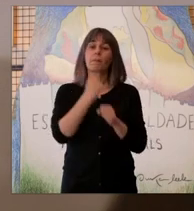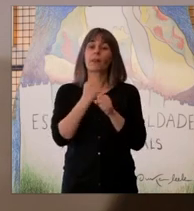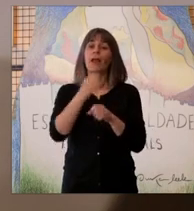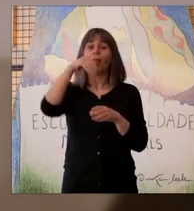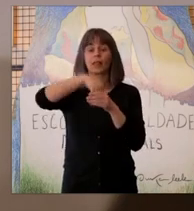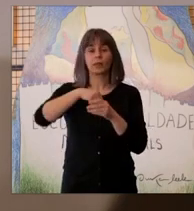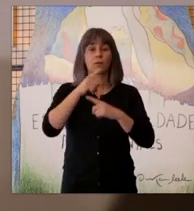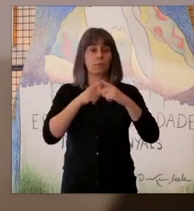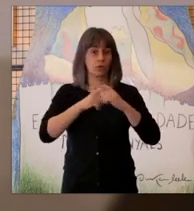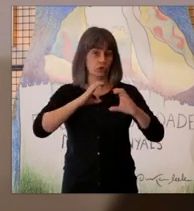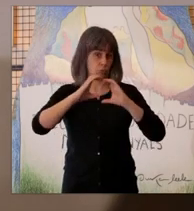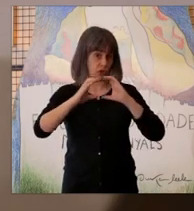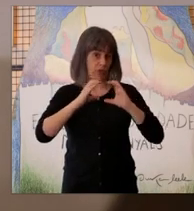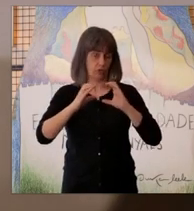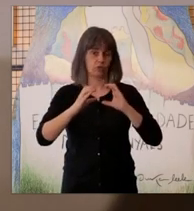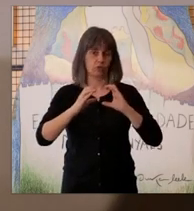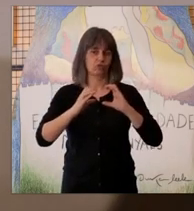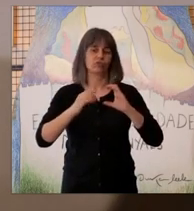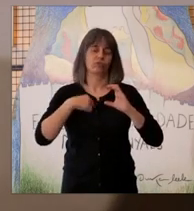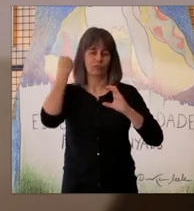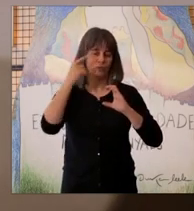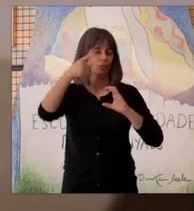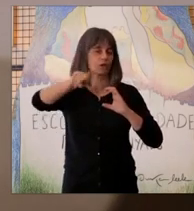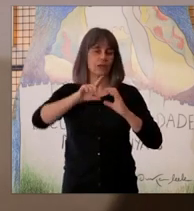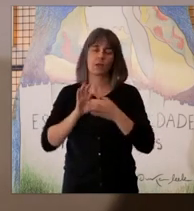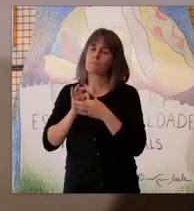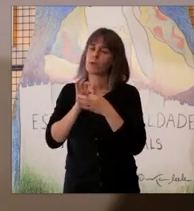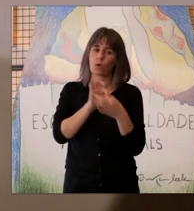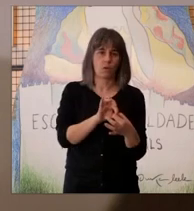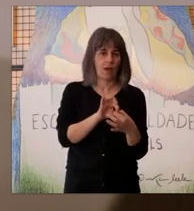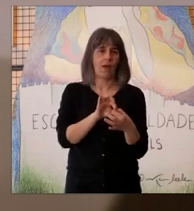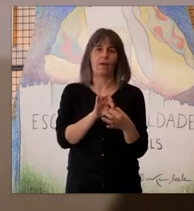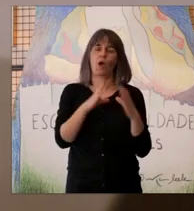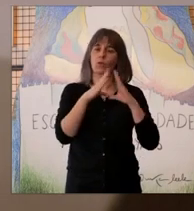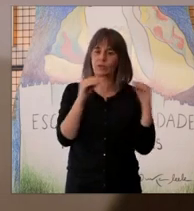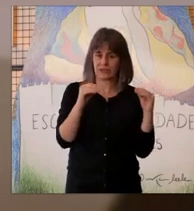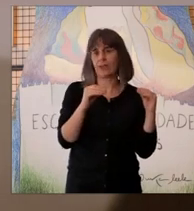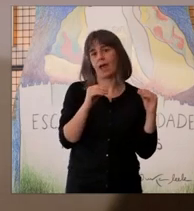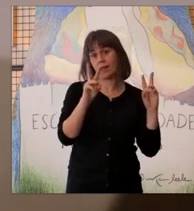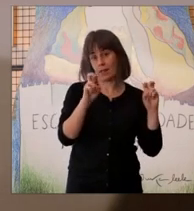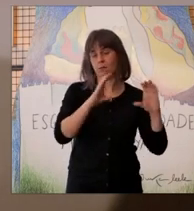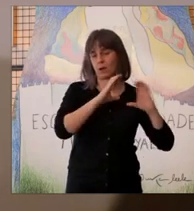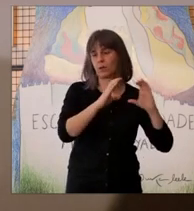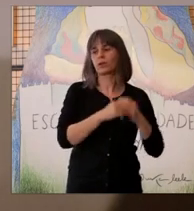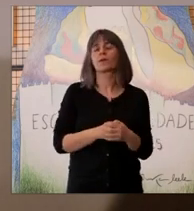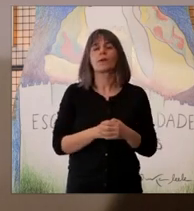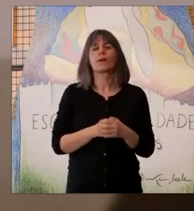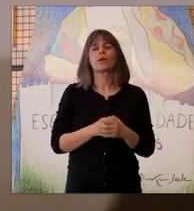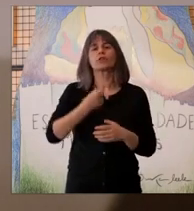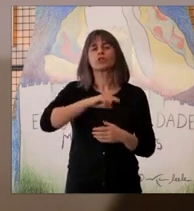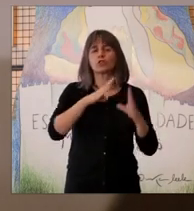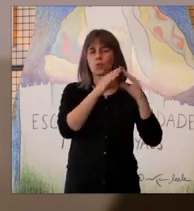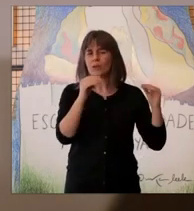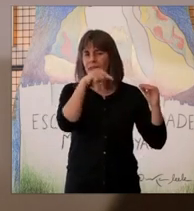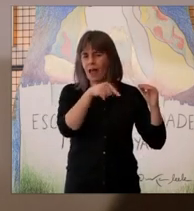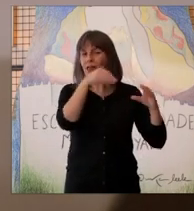comunicación que seguro que estáis también muy vinculadas a las facultades de comunicación hemos avanzado algo en las facultades